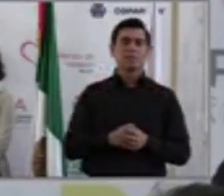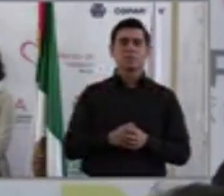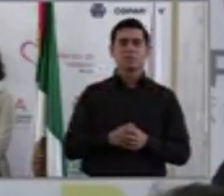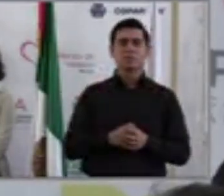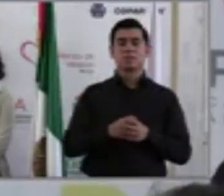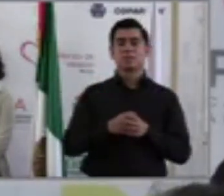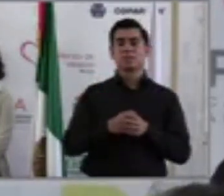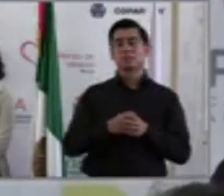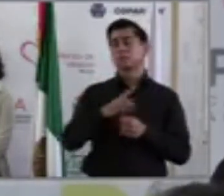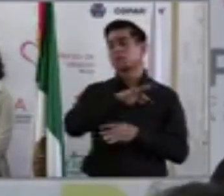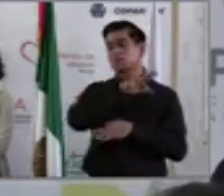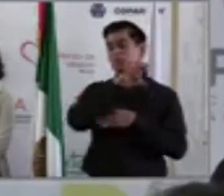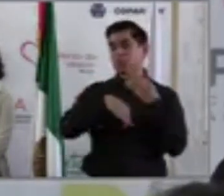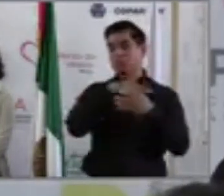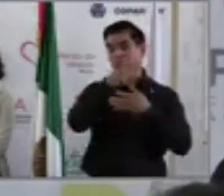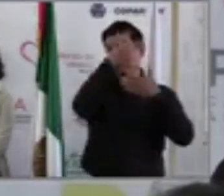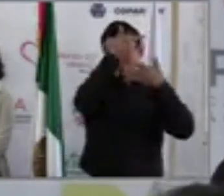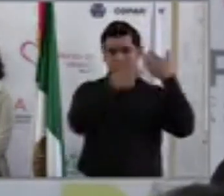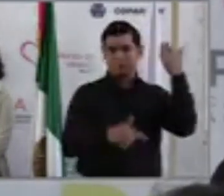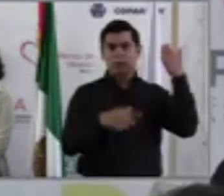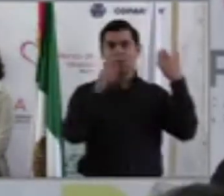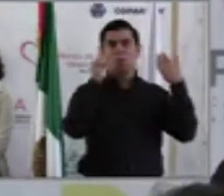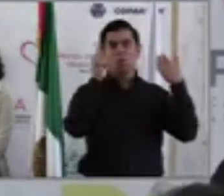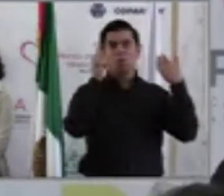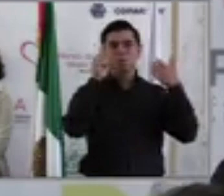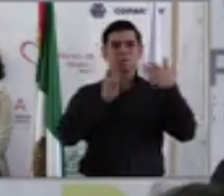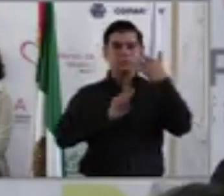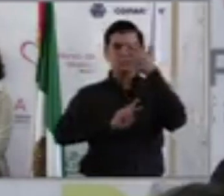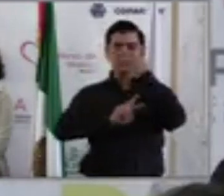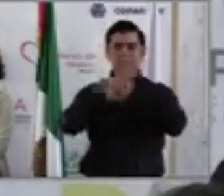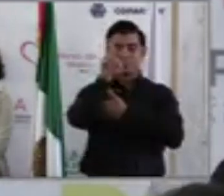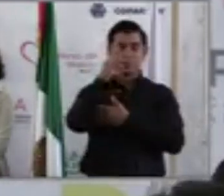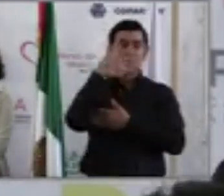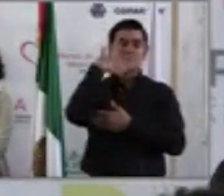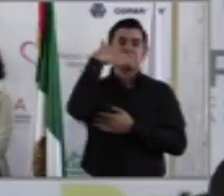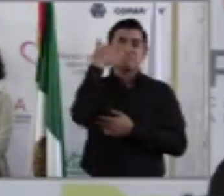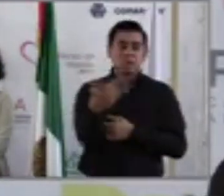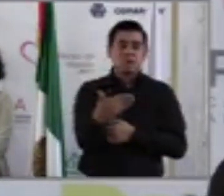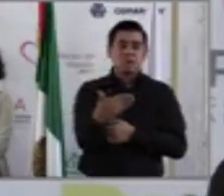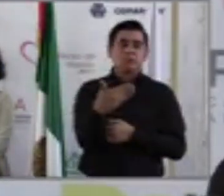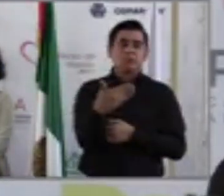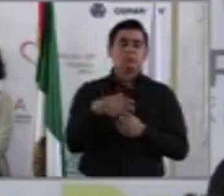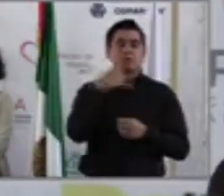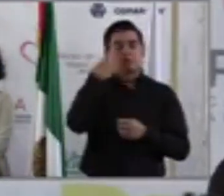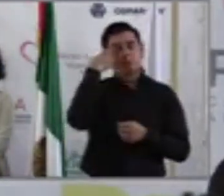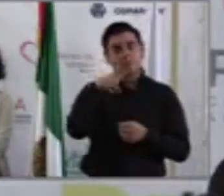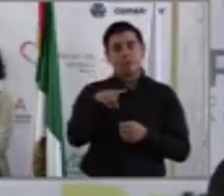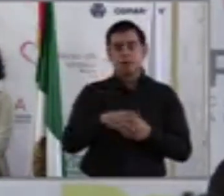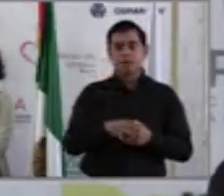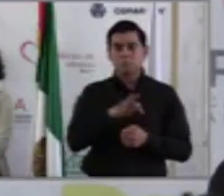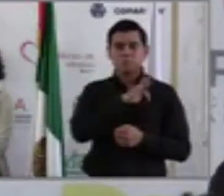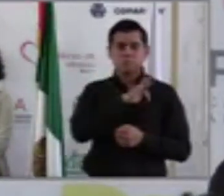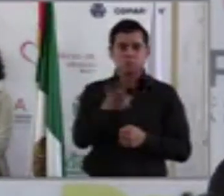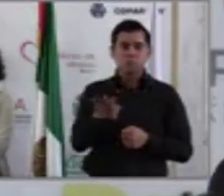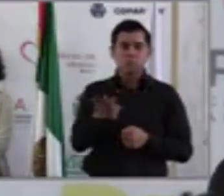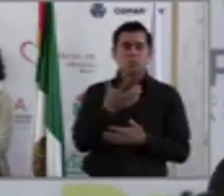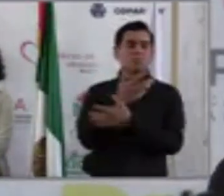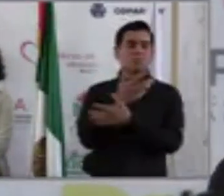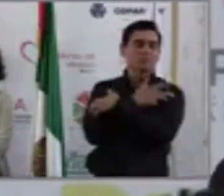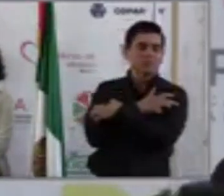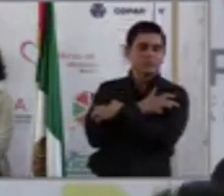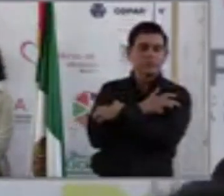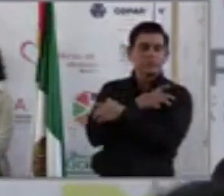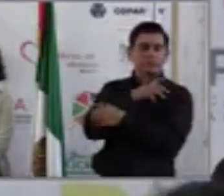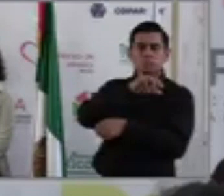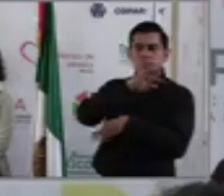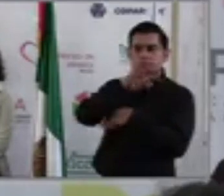llegue a buen puerto, tiene que ver principalmente con poder abrazarnos de nueva cuenta